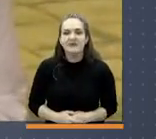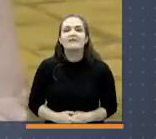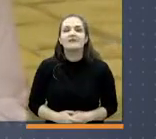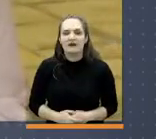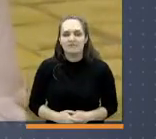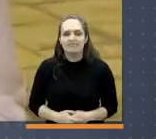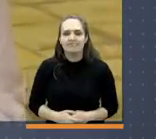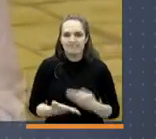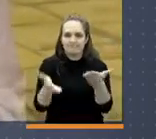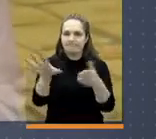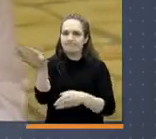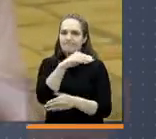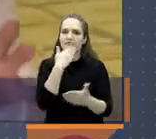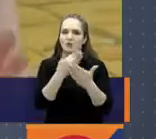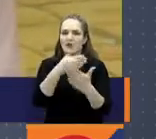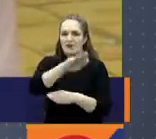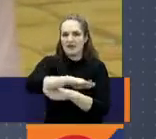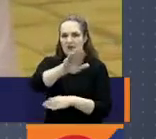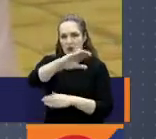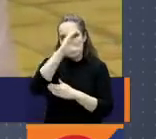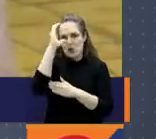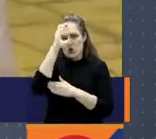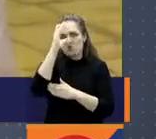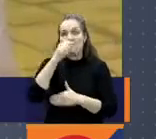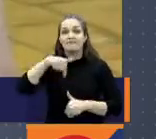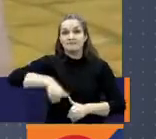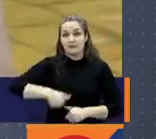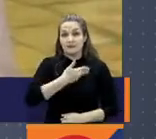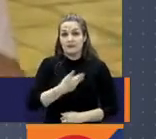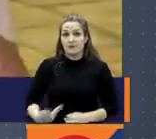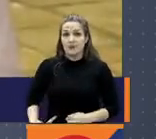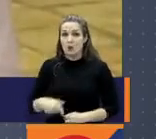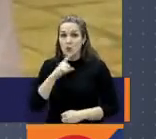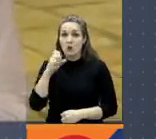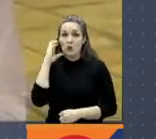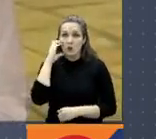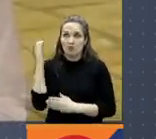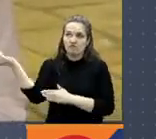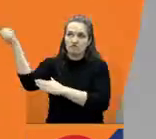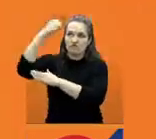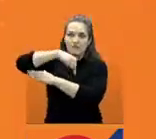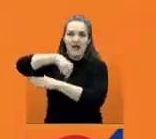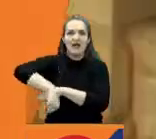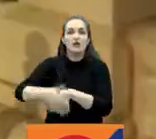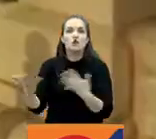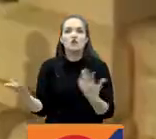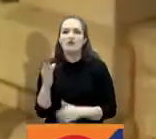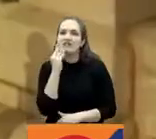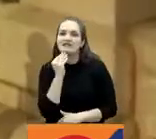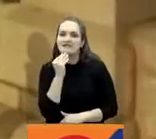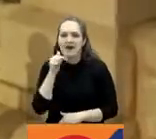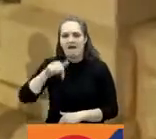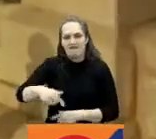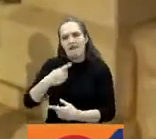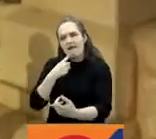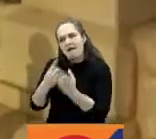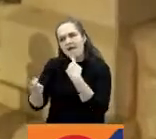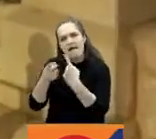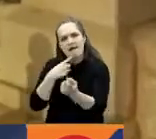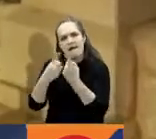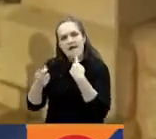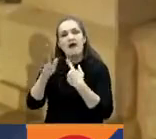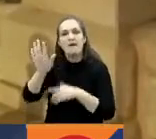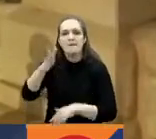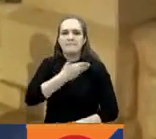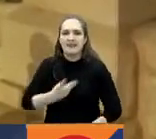Compañeros, ¿qué tal? Muy buenas tardes allá en Colombia. Hoy la agenda del presidente Iván Duque se desarrolló aquí en Jerusalén, en donde sostuvo una reunión con el presidente de